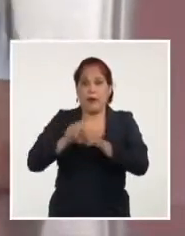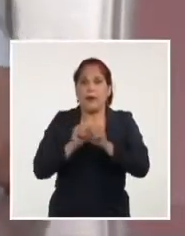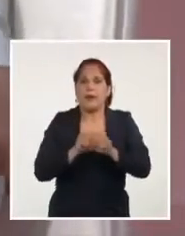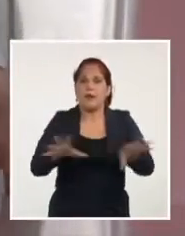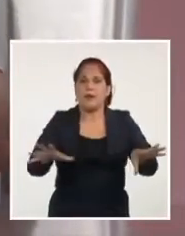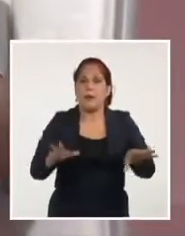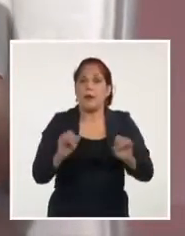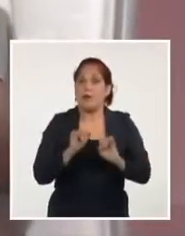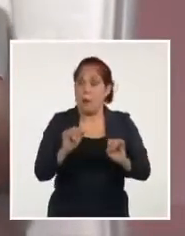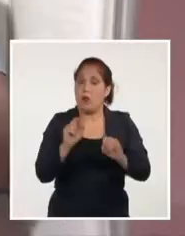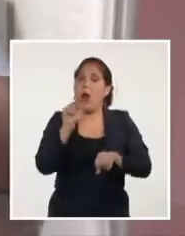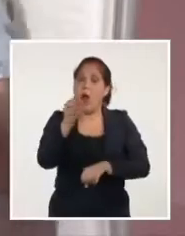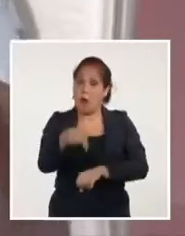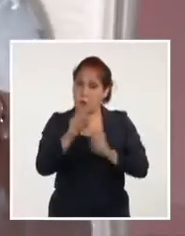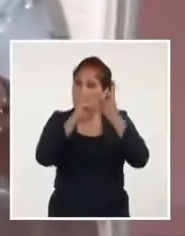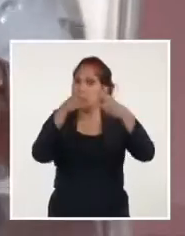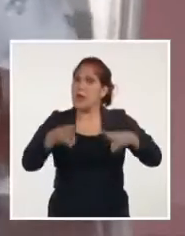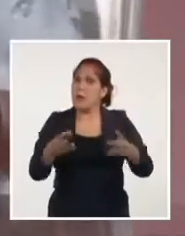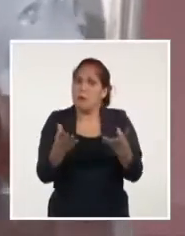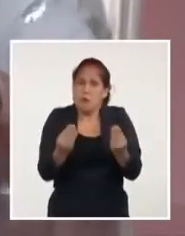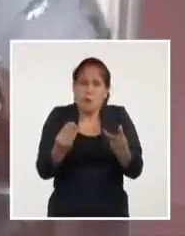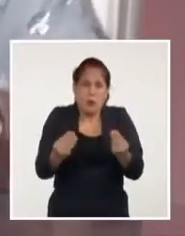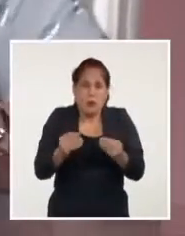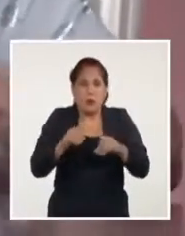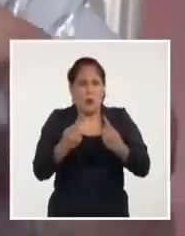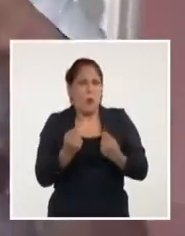puede existir y pueden existir muchas, pero ¿cuáles son las que se